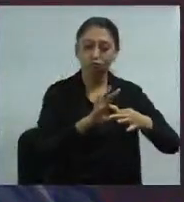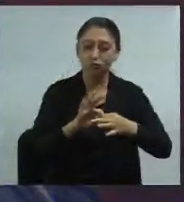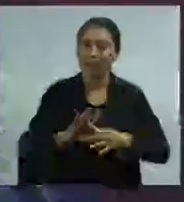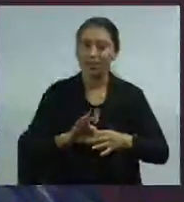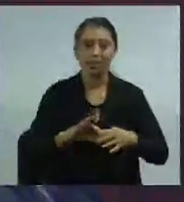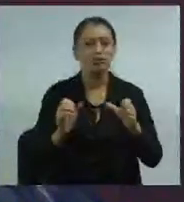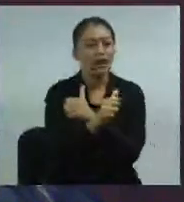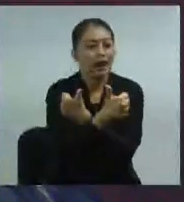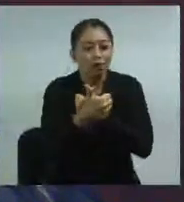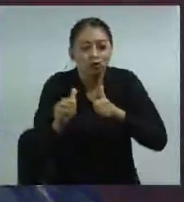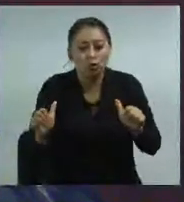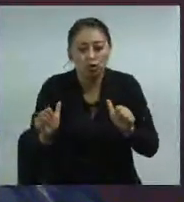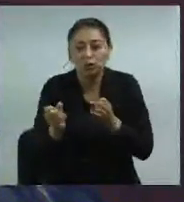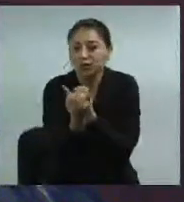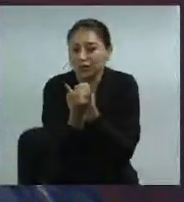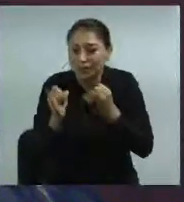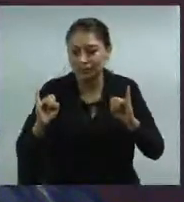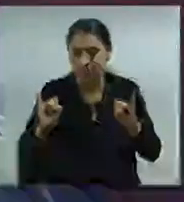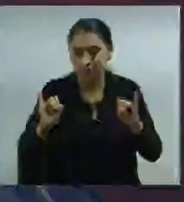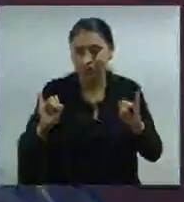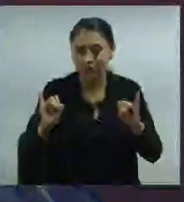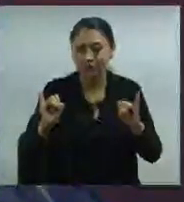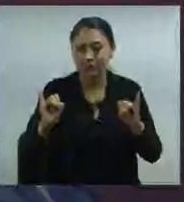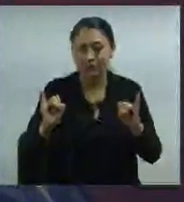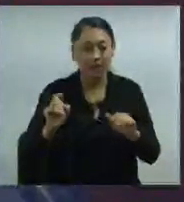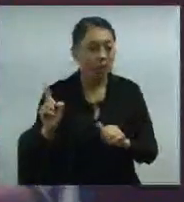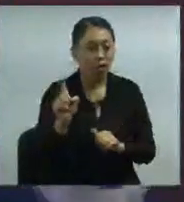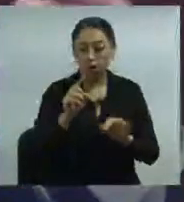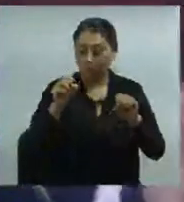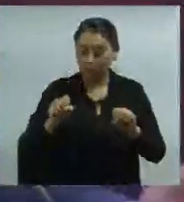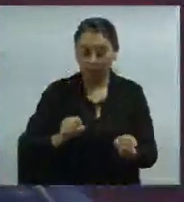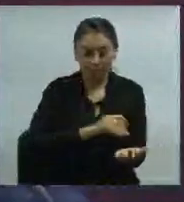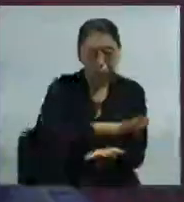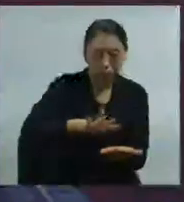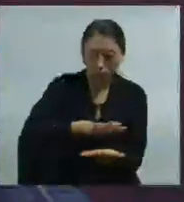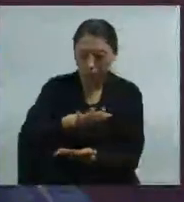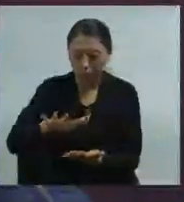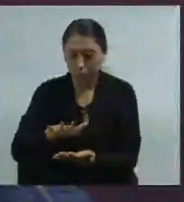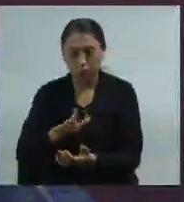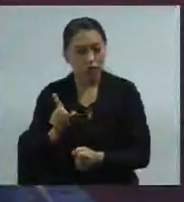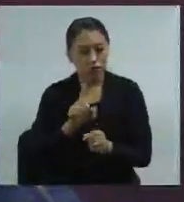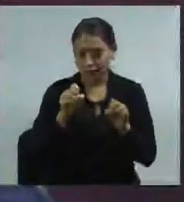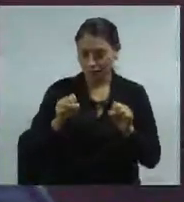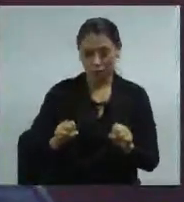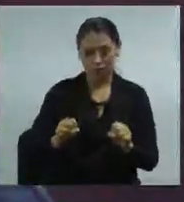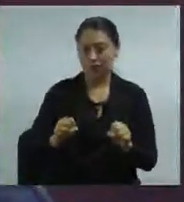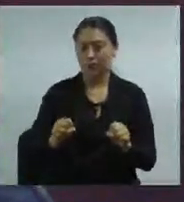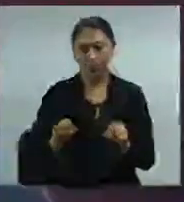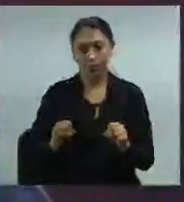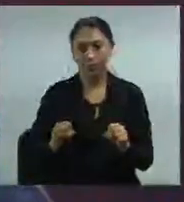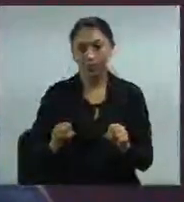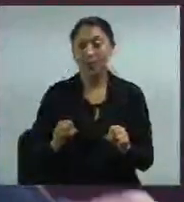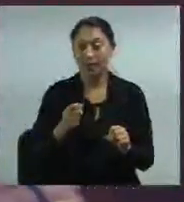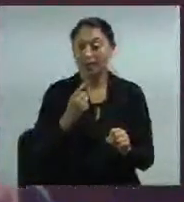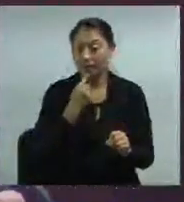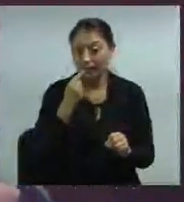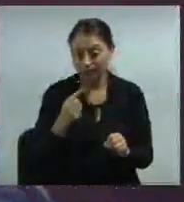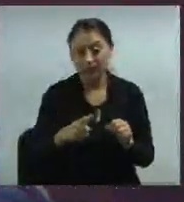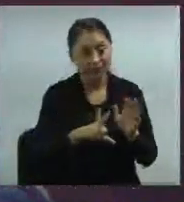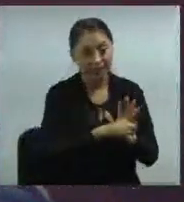e independientes uno del otro, y no podemos estar subordinados uno al otro. Así lo dice la